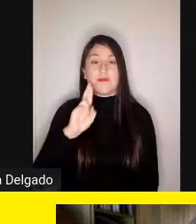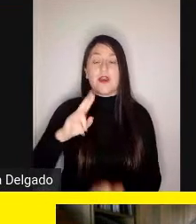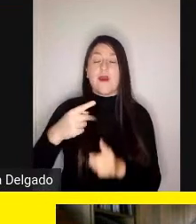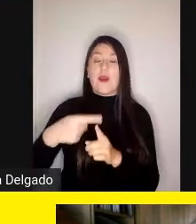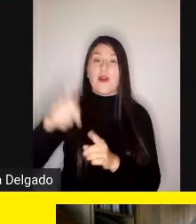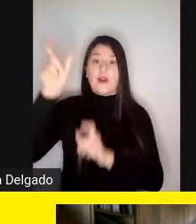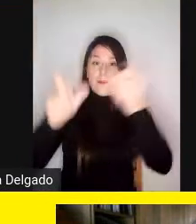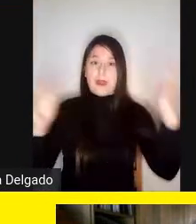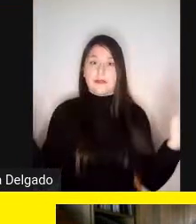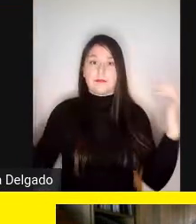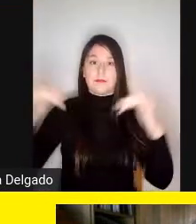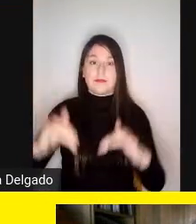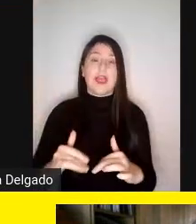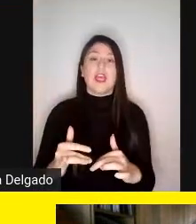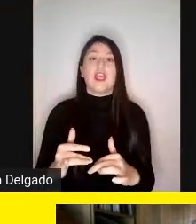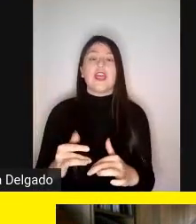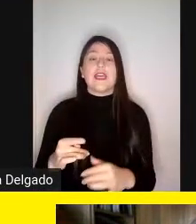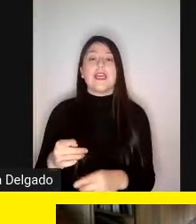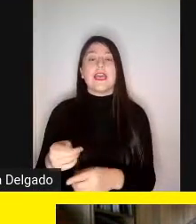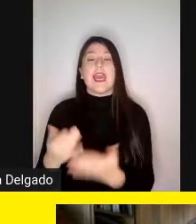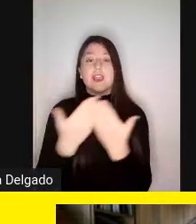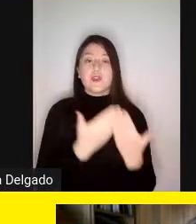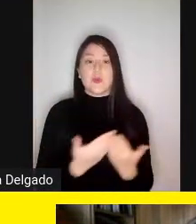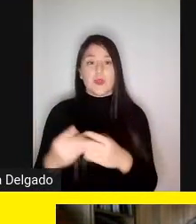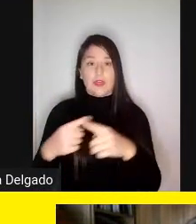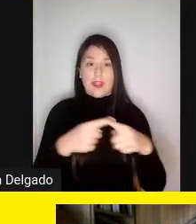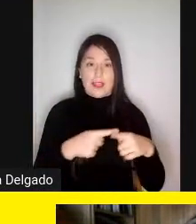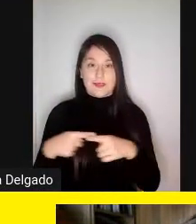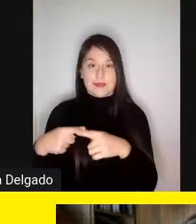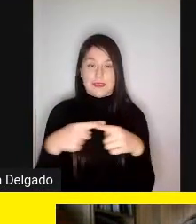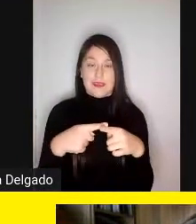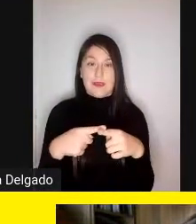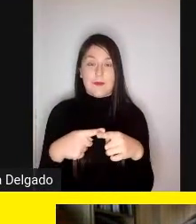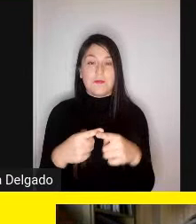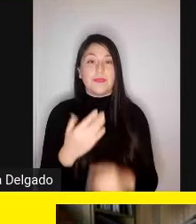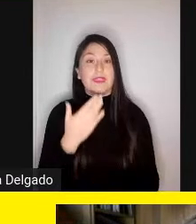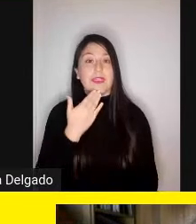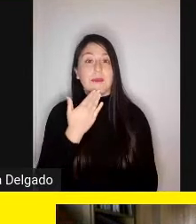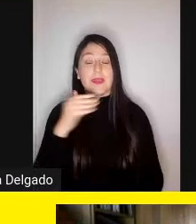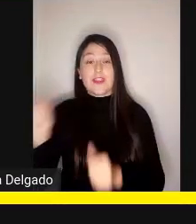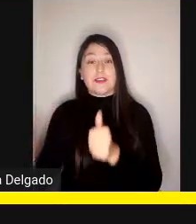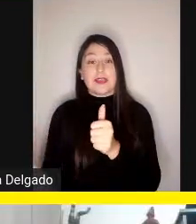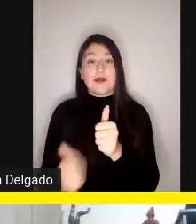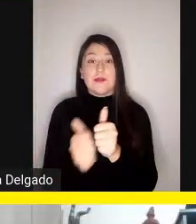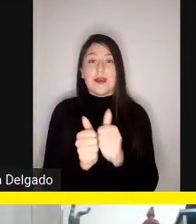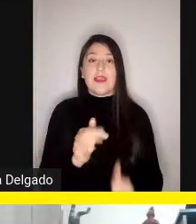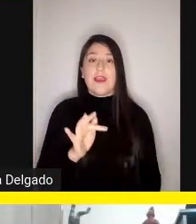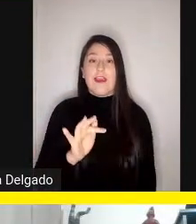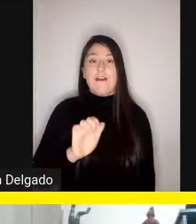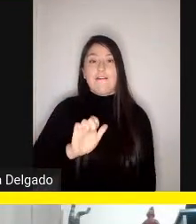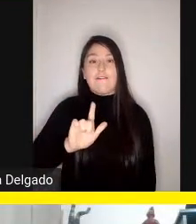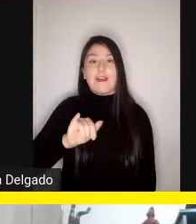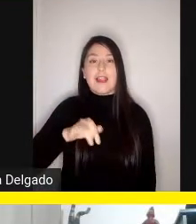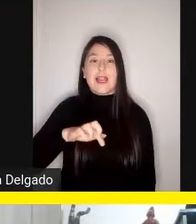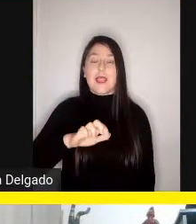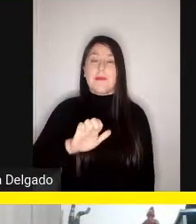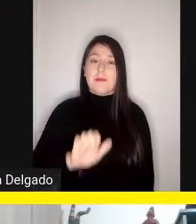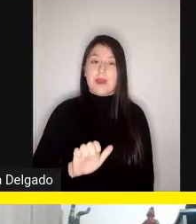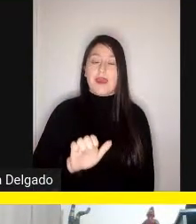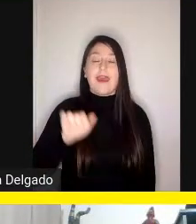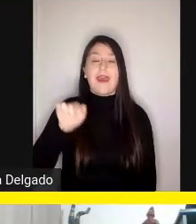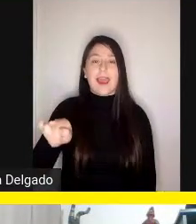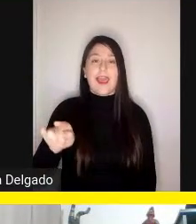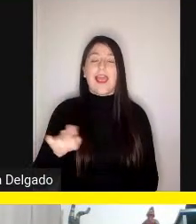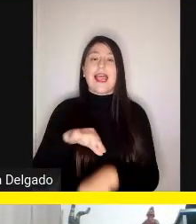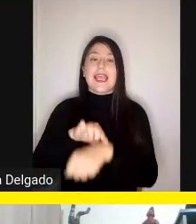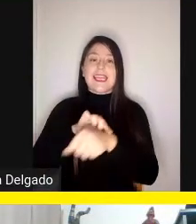Contemporáneas y socióloga. Y nos acompaña también Felipe Alfaro, quien es kinesiólogo y